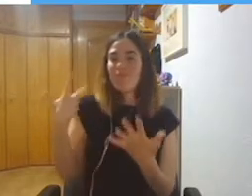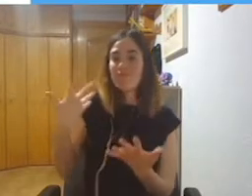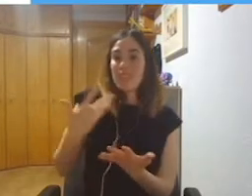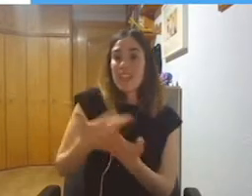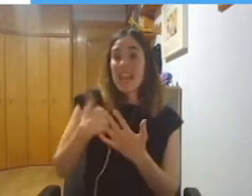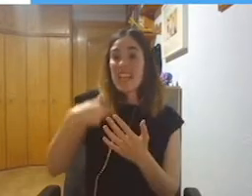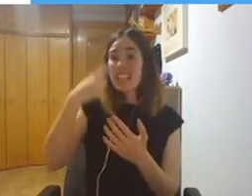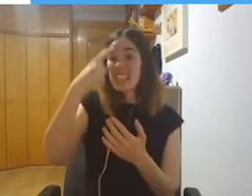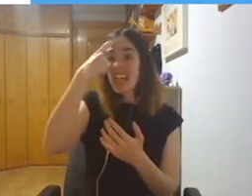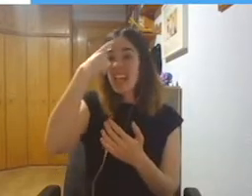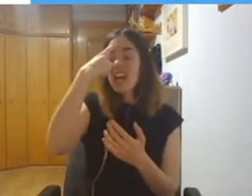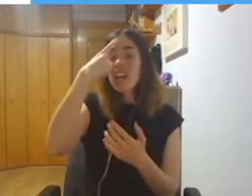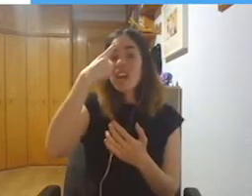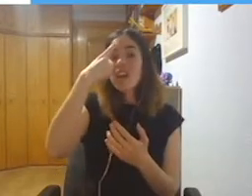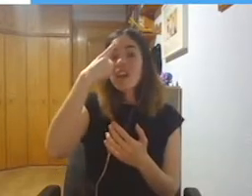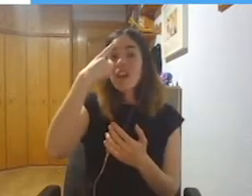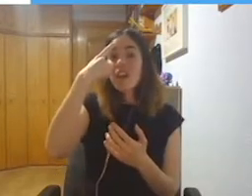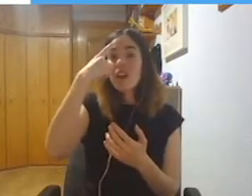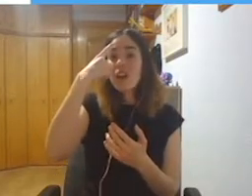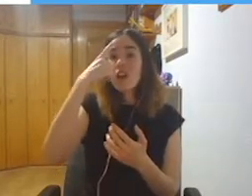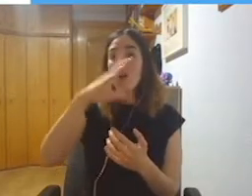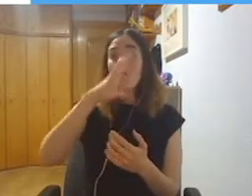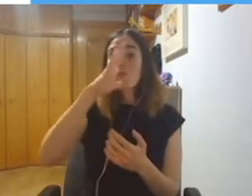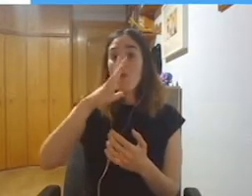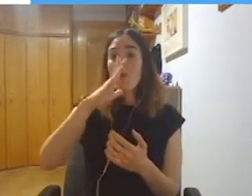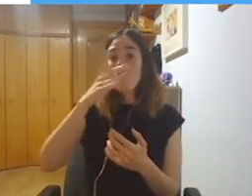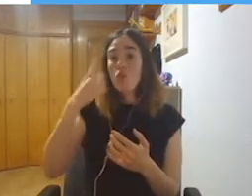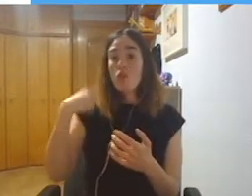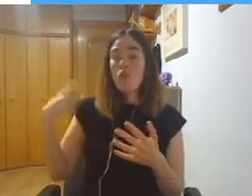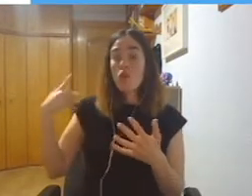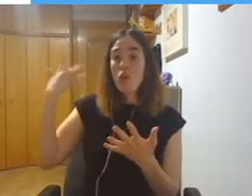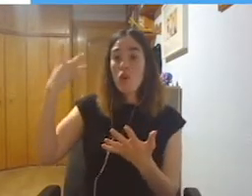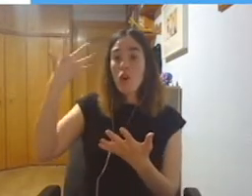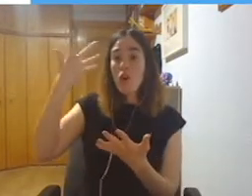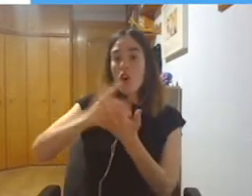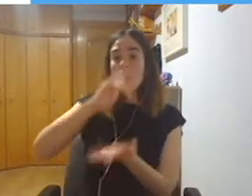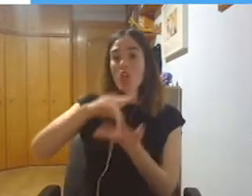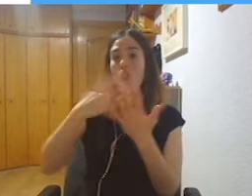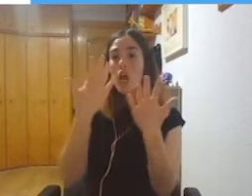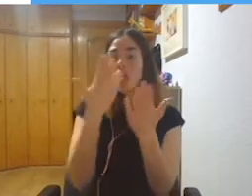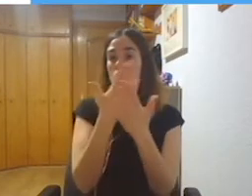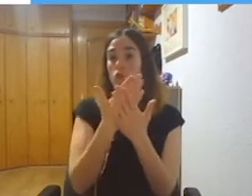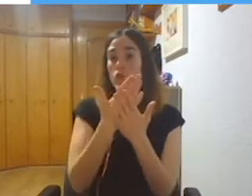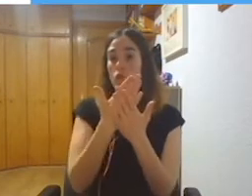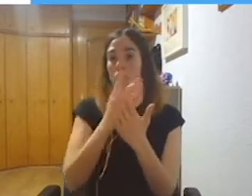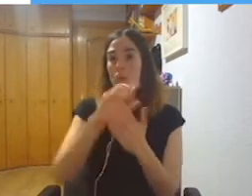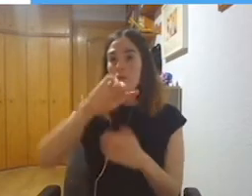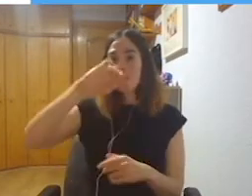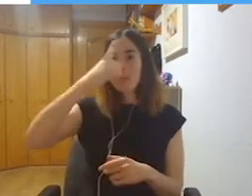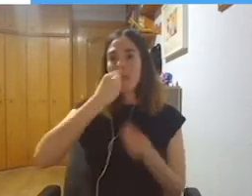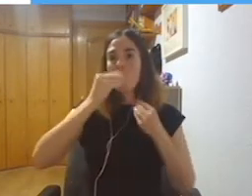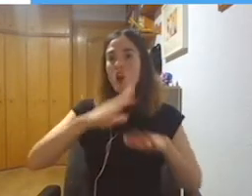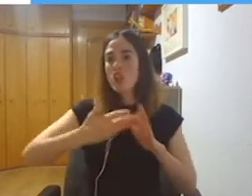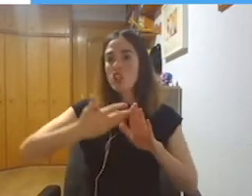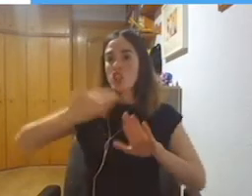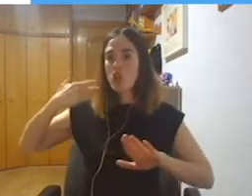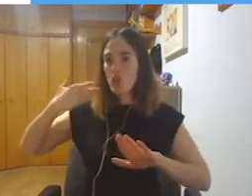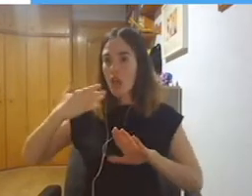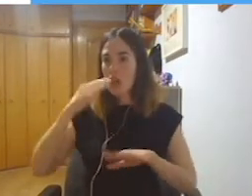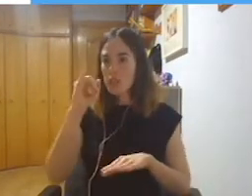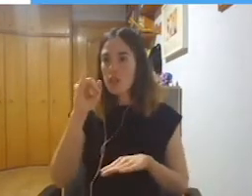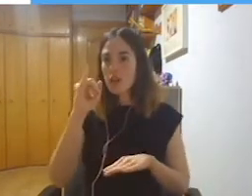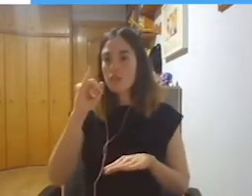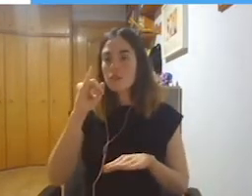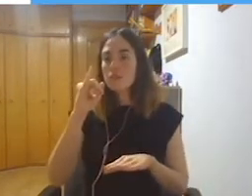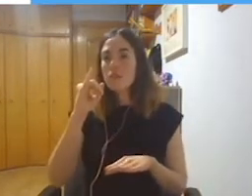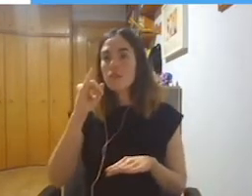teniendo en cuenta esto, hay que saber que para poder llegar a este estudio, primero hay una historia previa, hay una